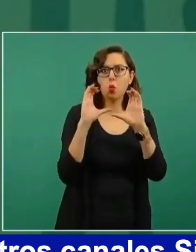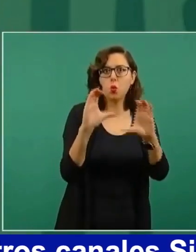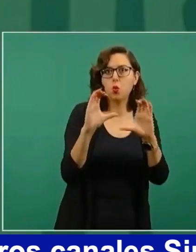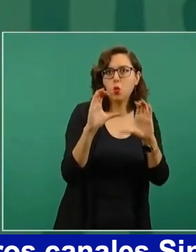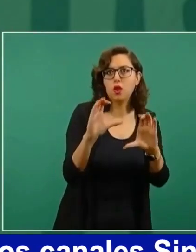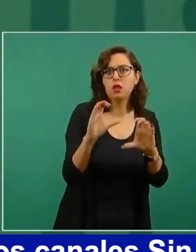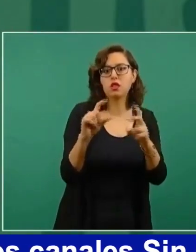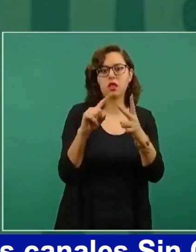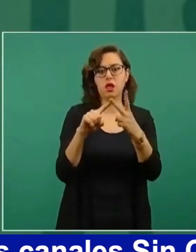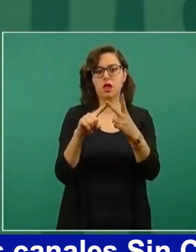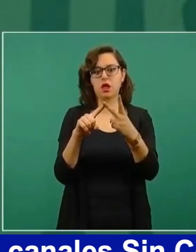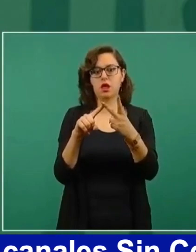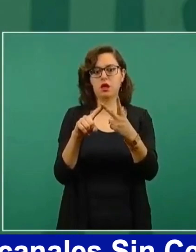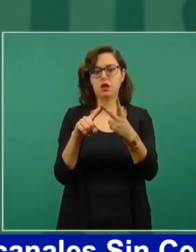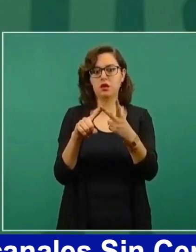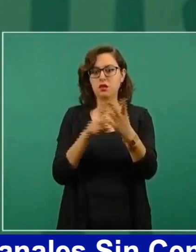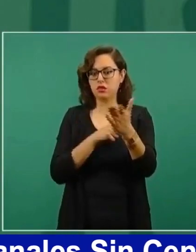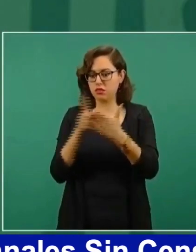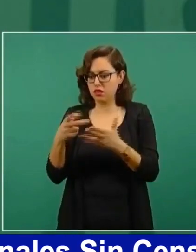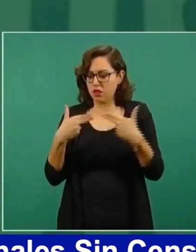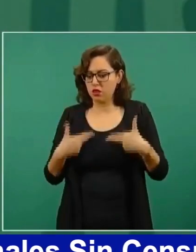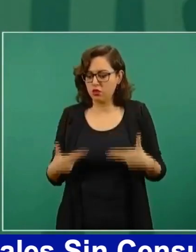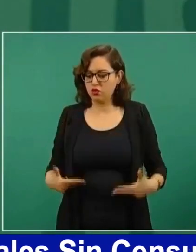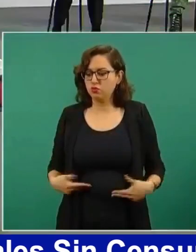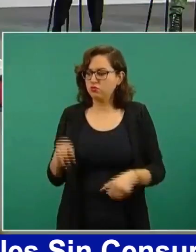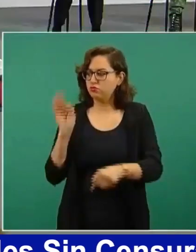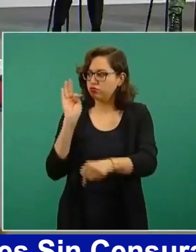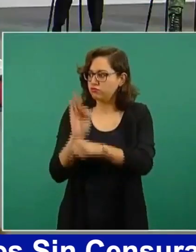como la defensa de derechos humanos,